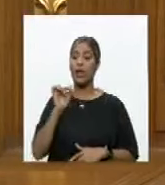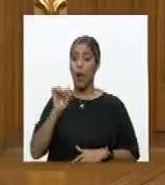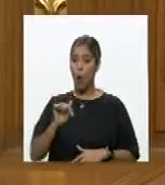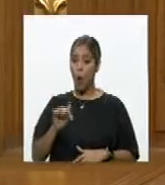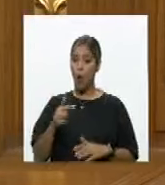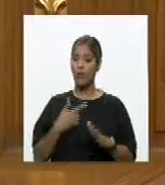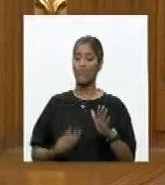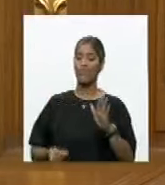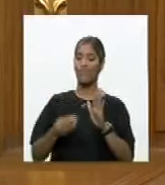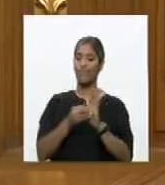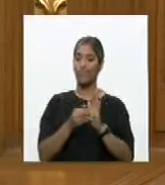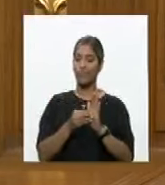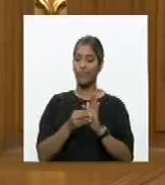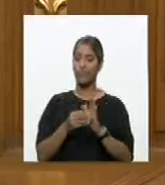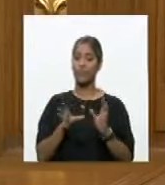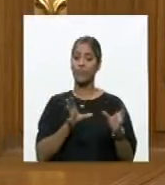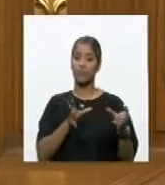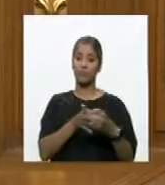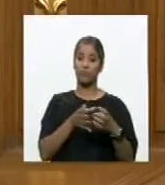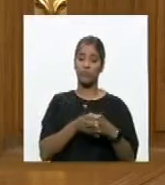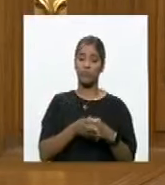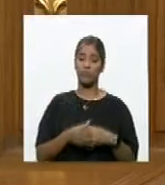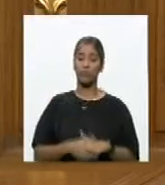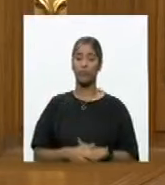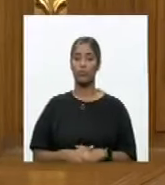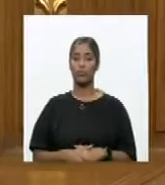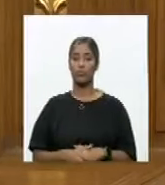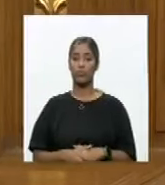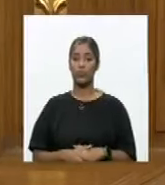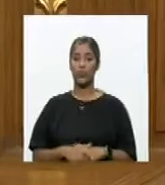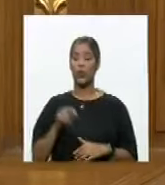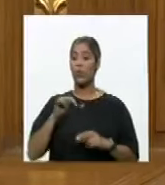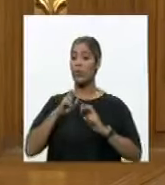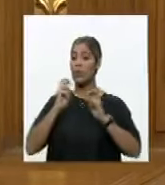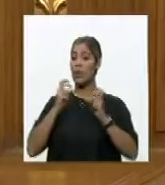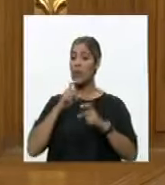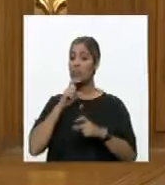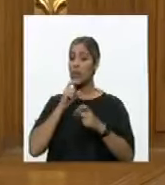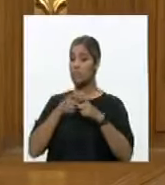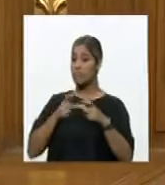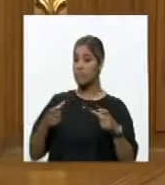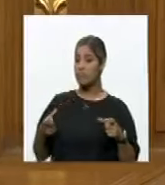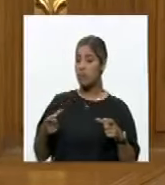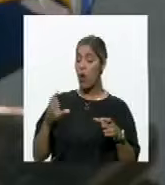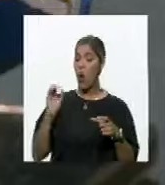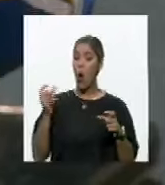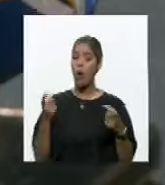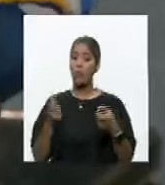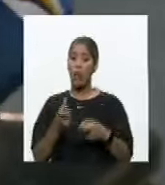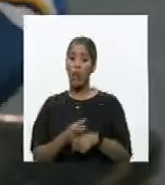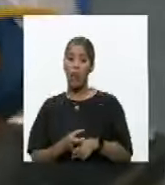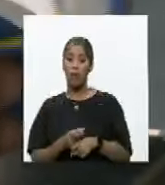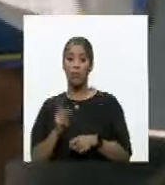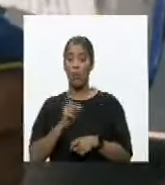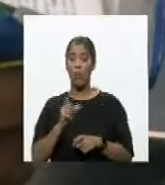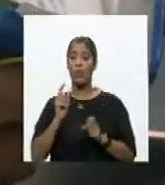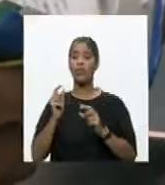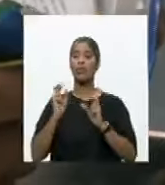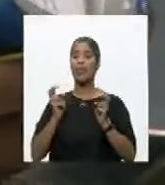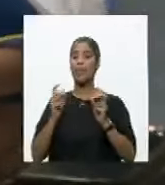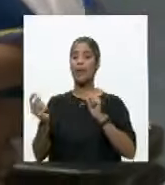sumamos. En el comité no era un tema de mayorías ni un tema de minorías. Era un tema de